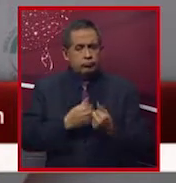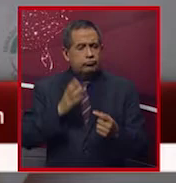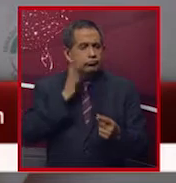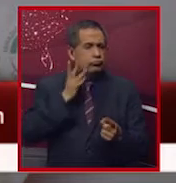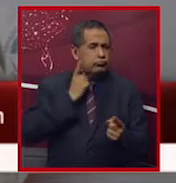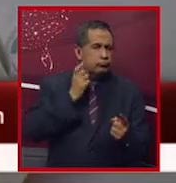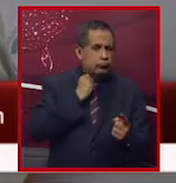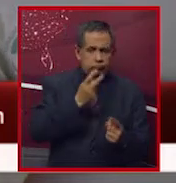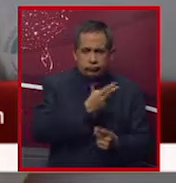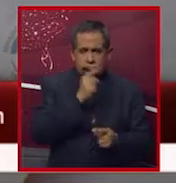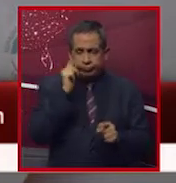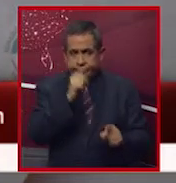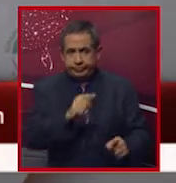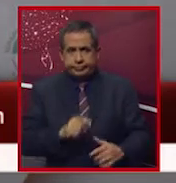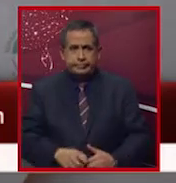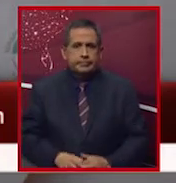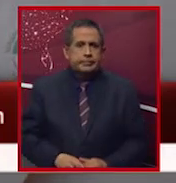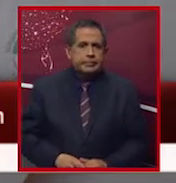cámaras.